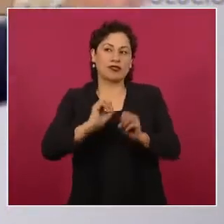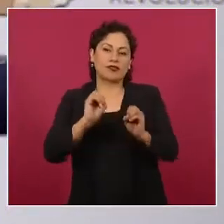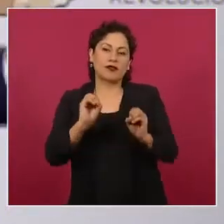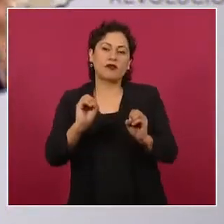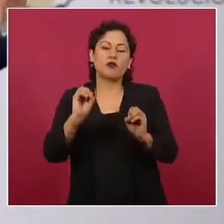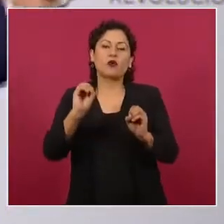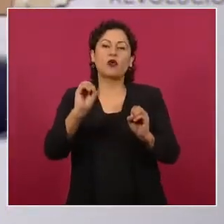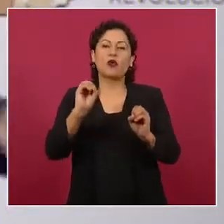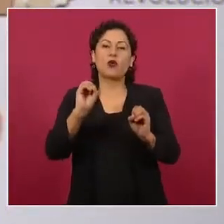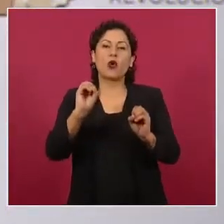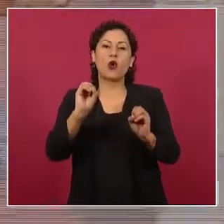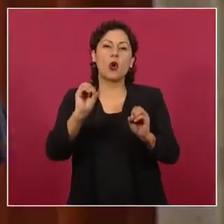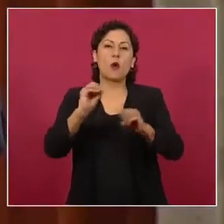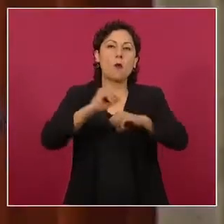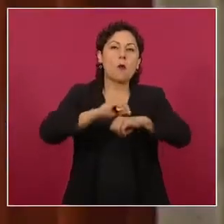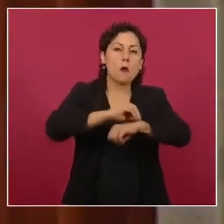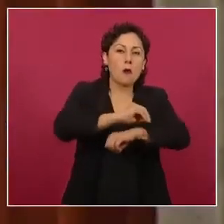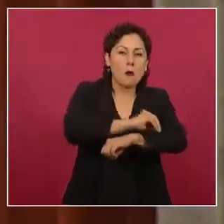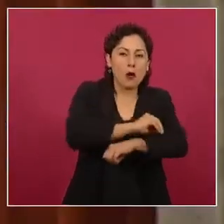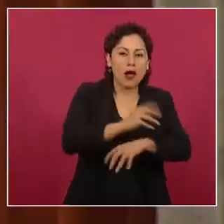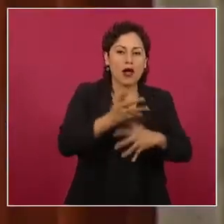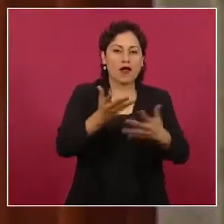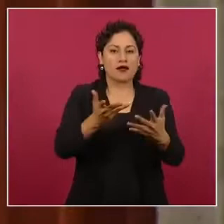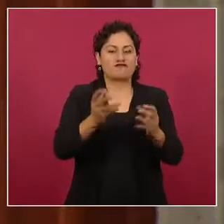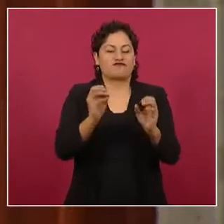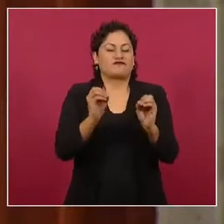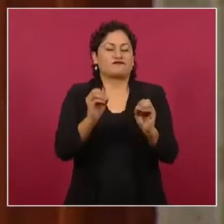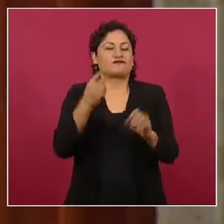ya aunque tengan jueces